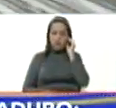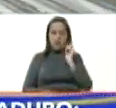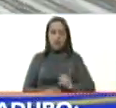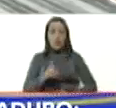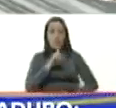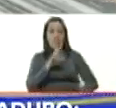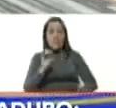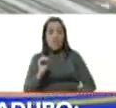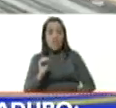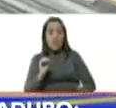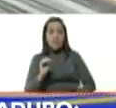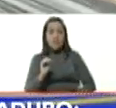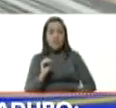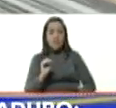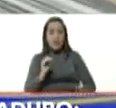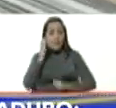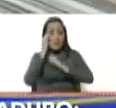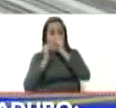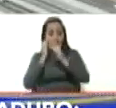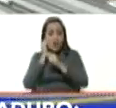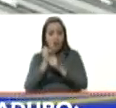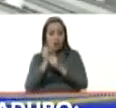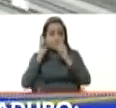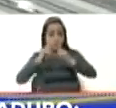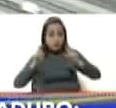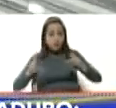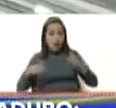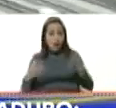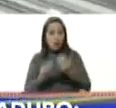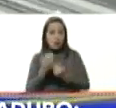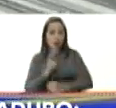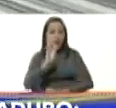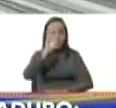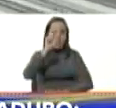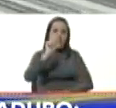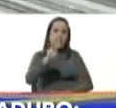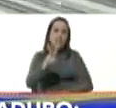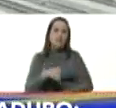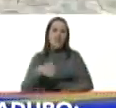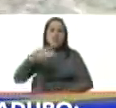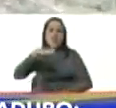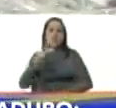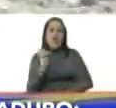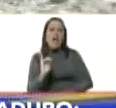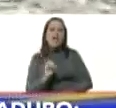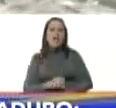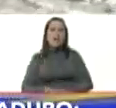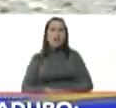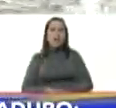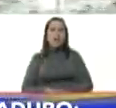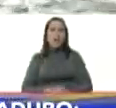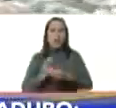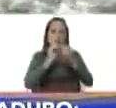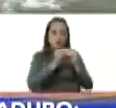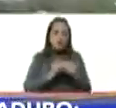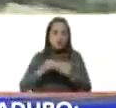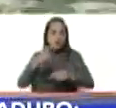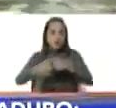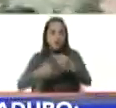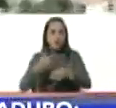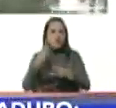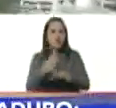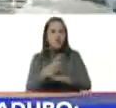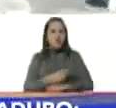es el tutorial de parto humanizado grabado con Ávila TV en los espacios de PDSA de la estancia. Lo hicimos en un ciclo y debe ser,